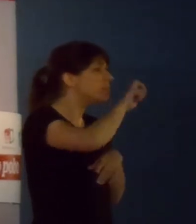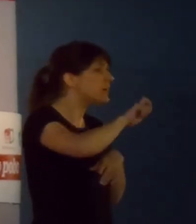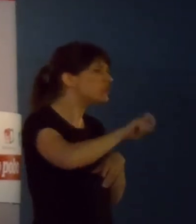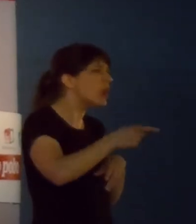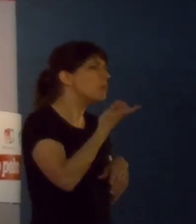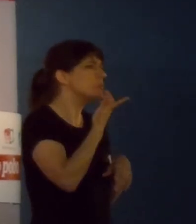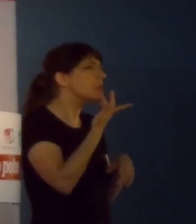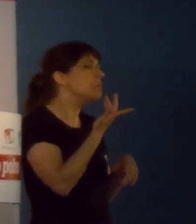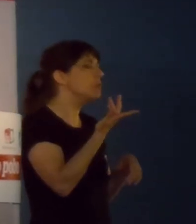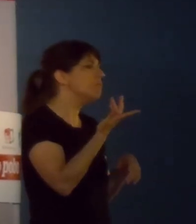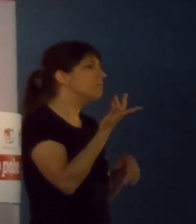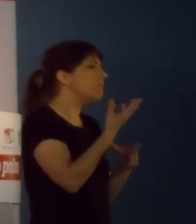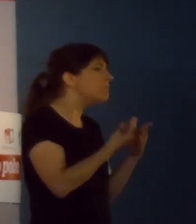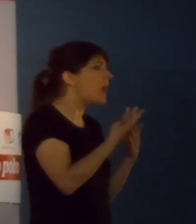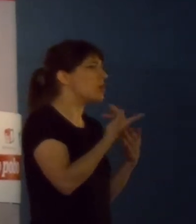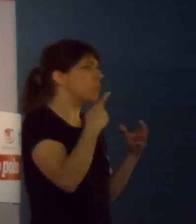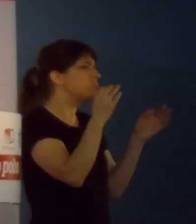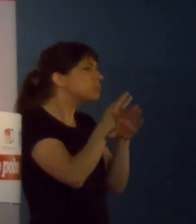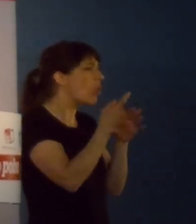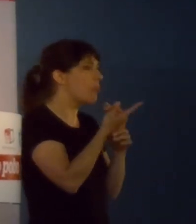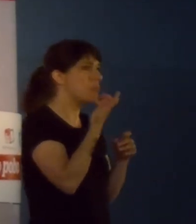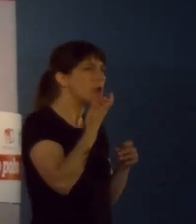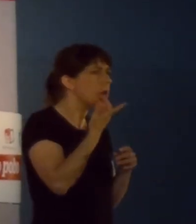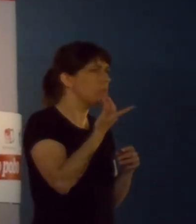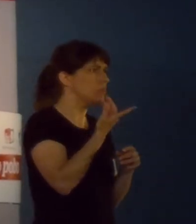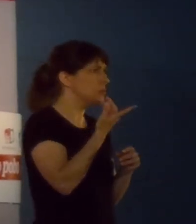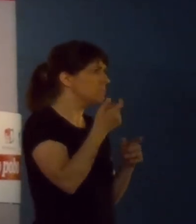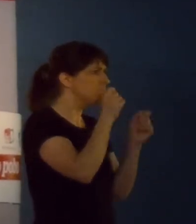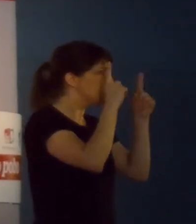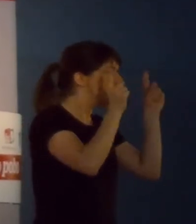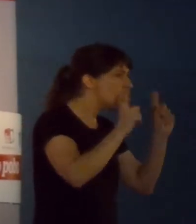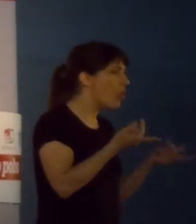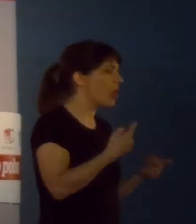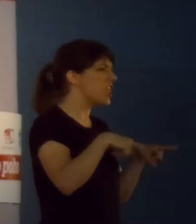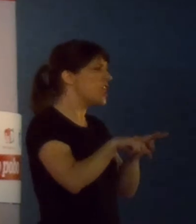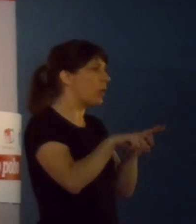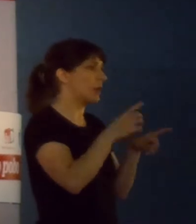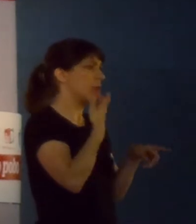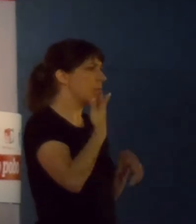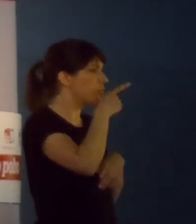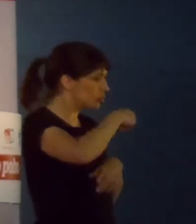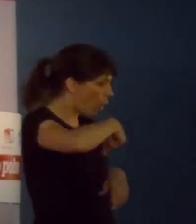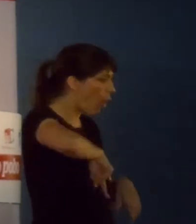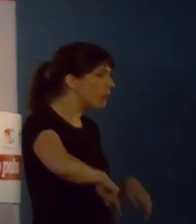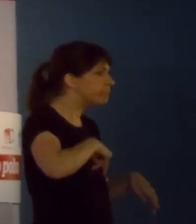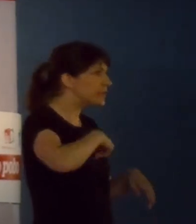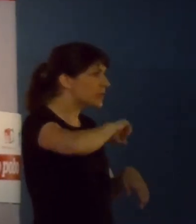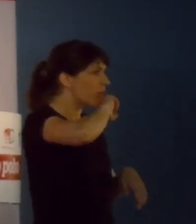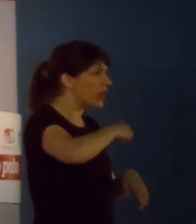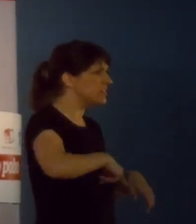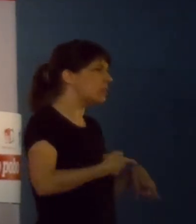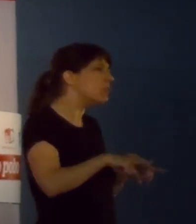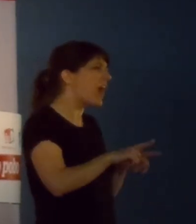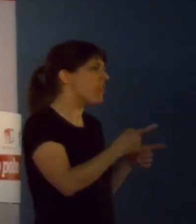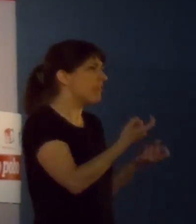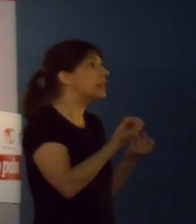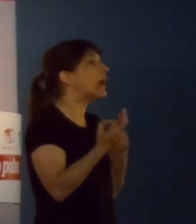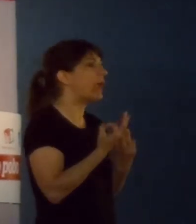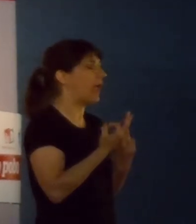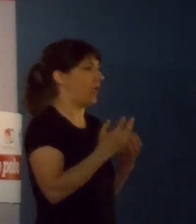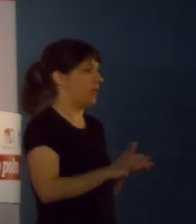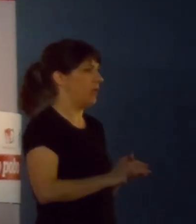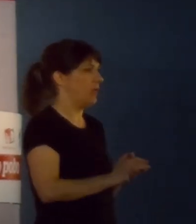trabuque, e que non se decate de que ser nacionalista hoxe require máis que nunca ser